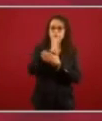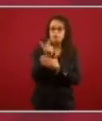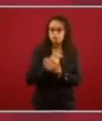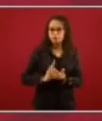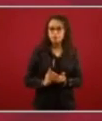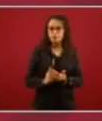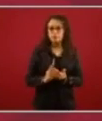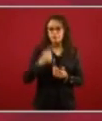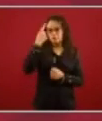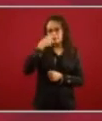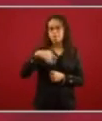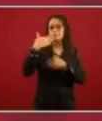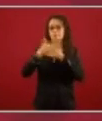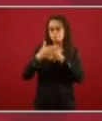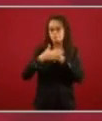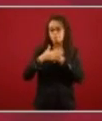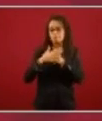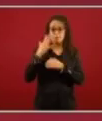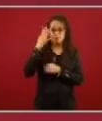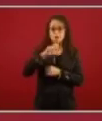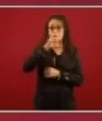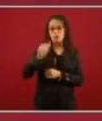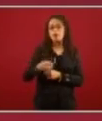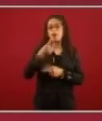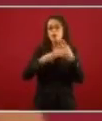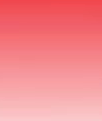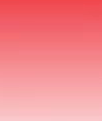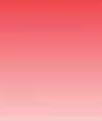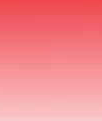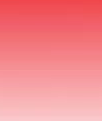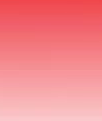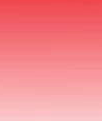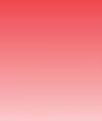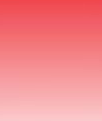programas de reactivación económica, y es lo que estamos haciendo.